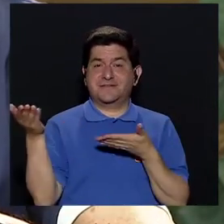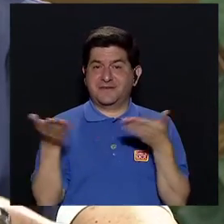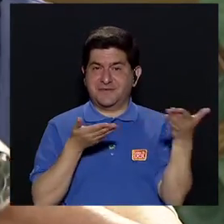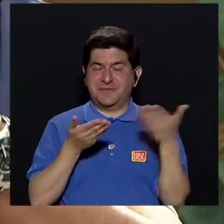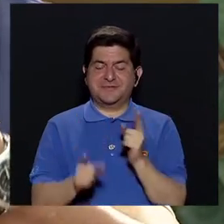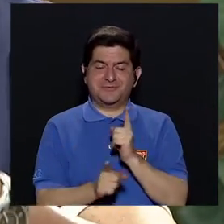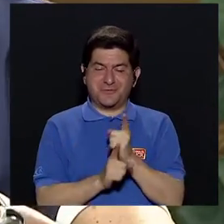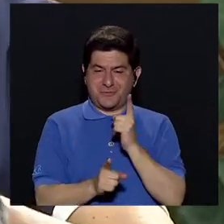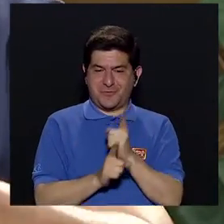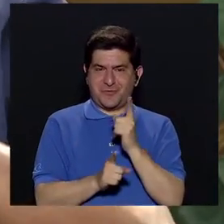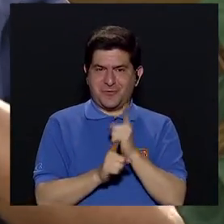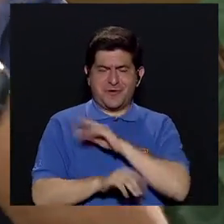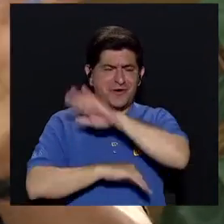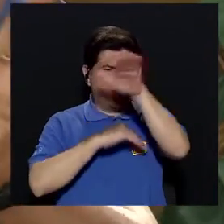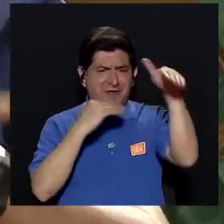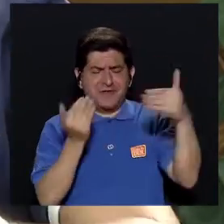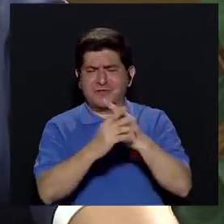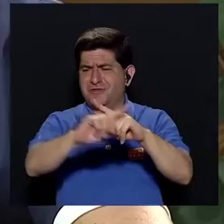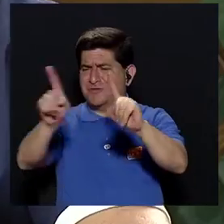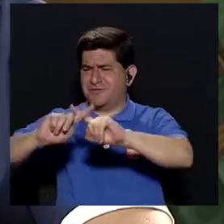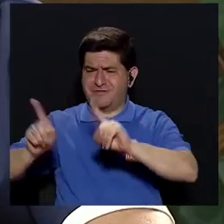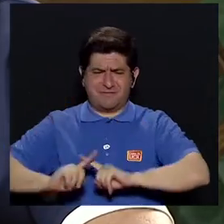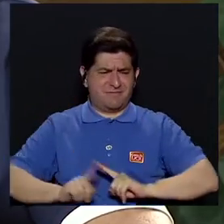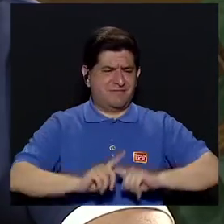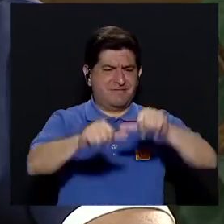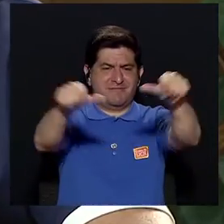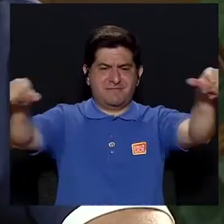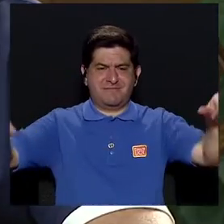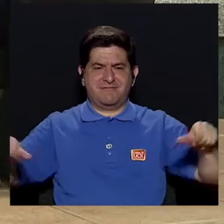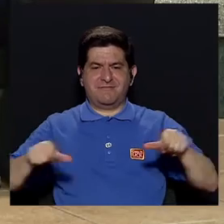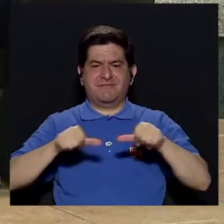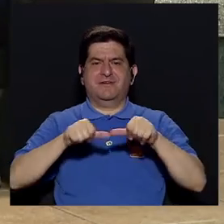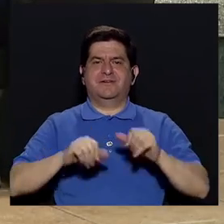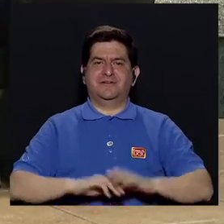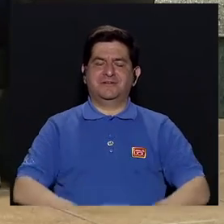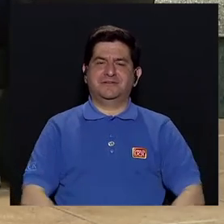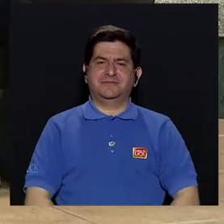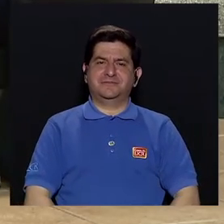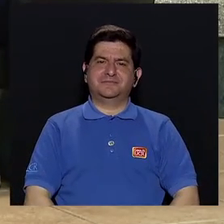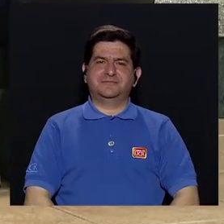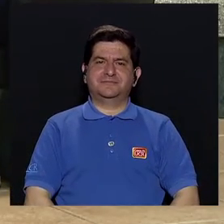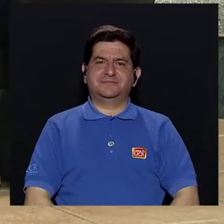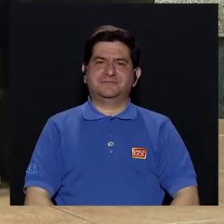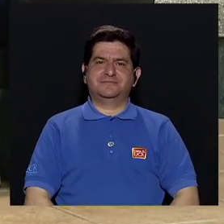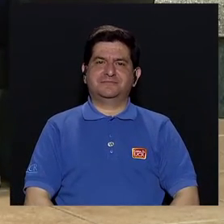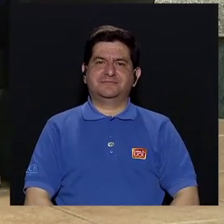servicio adecuado en todos estos campos. Correcto.